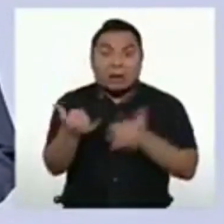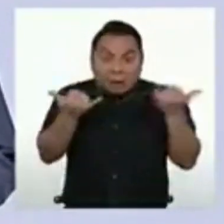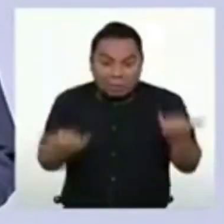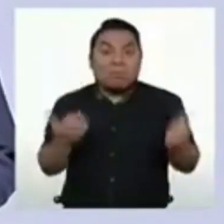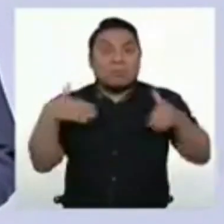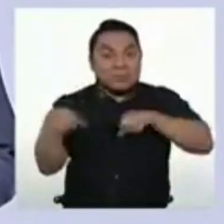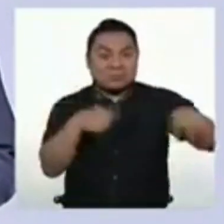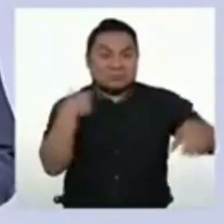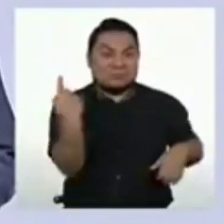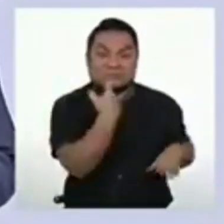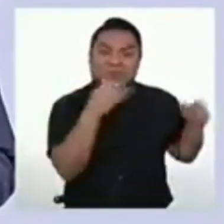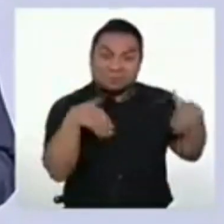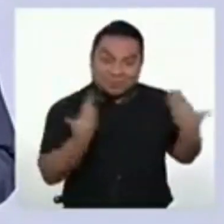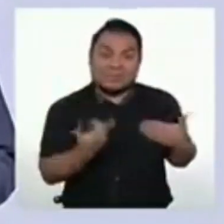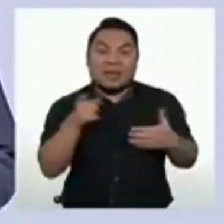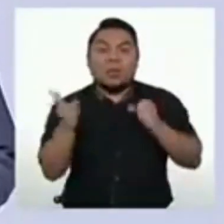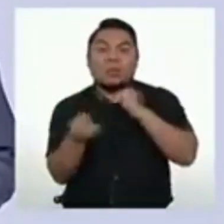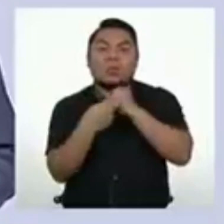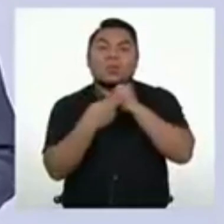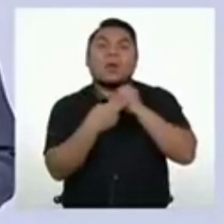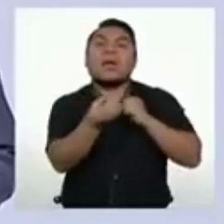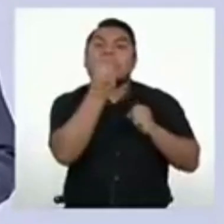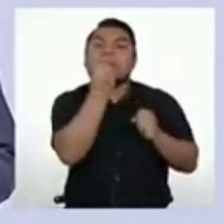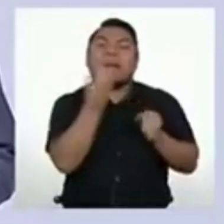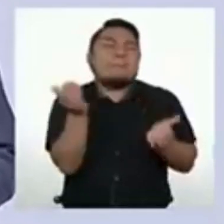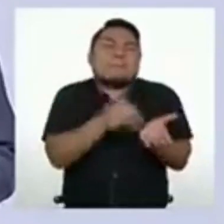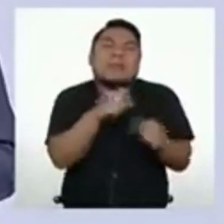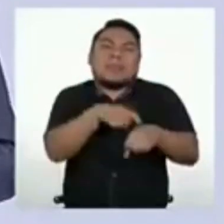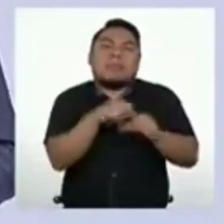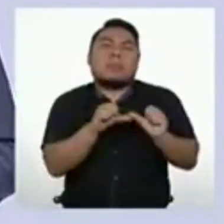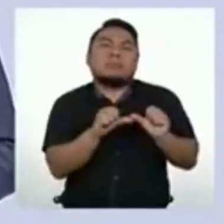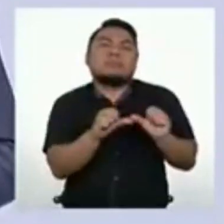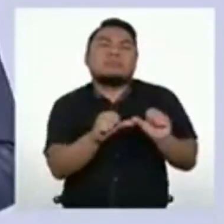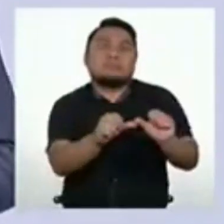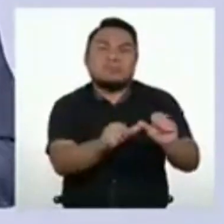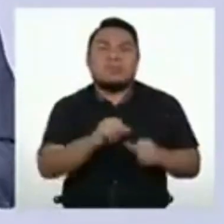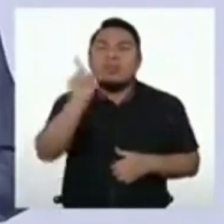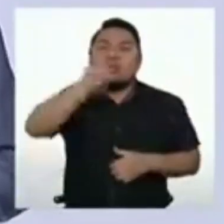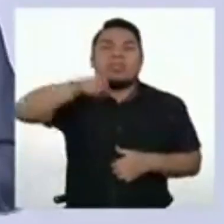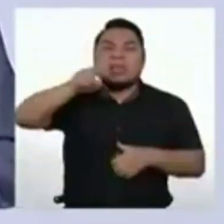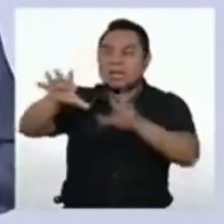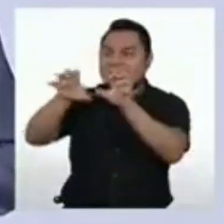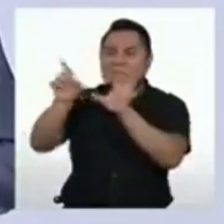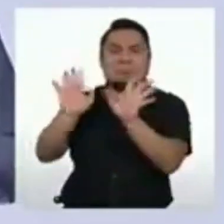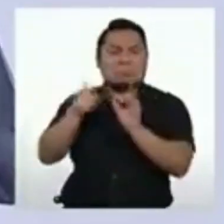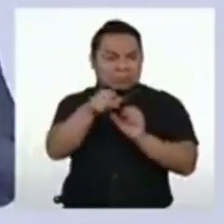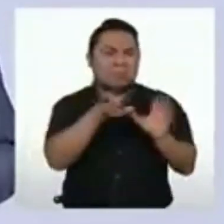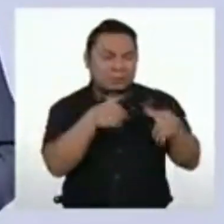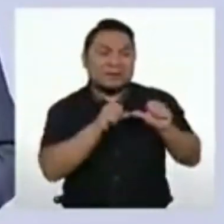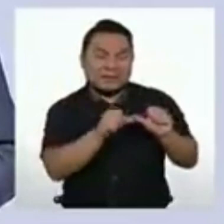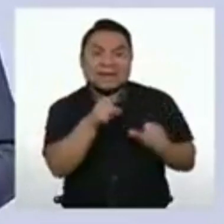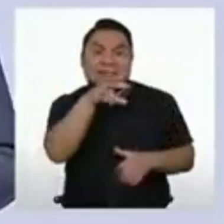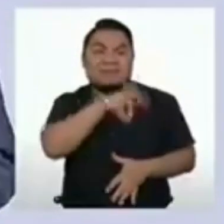podemos hacer nosotros y conservar nuestros alimentos por más tiempo, lo cual sería muy beneficioso para